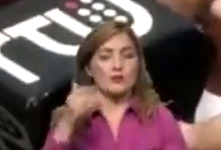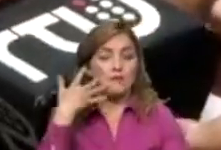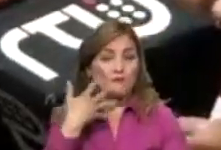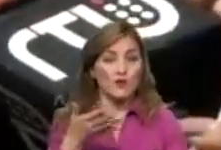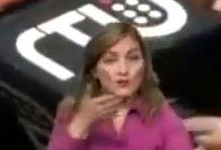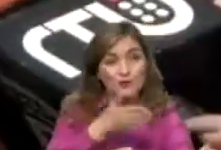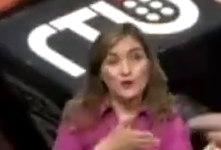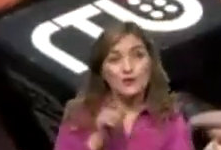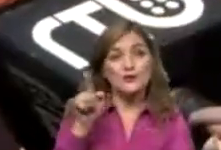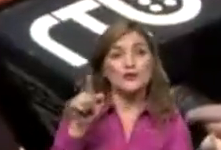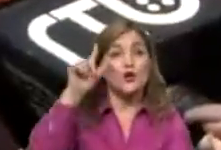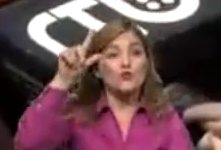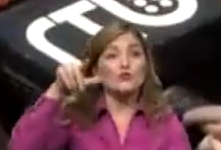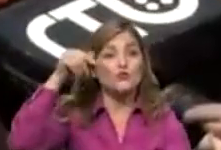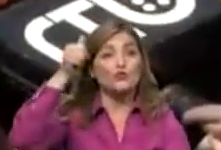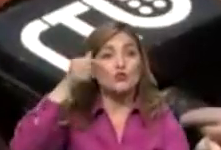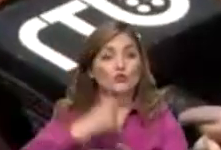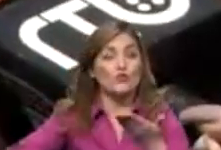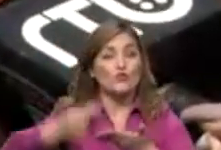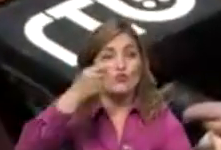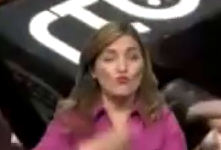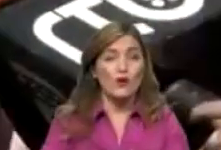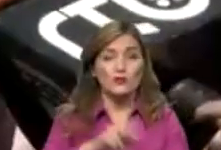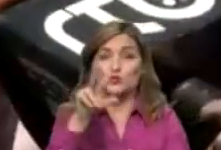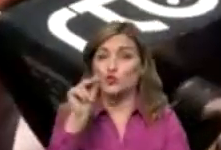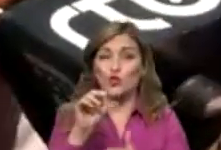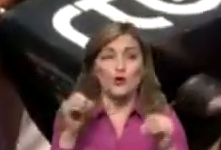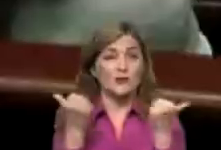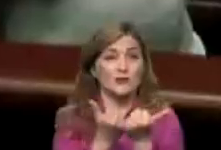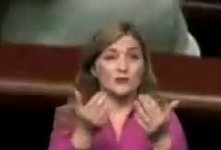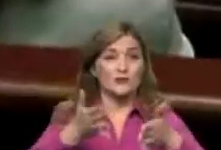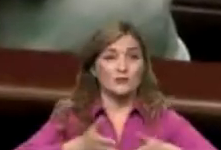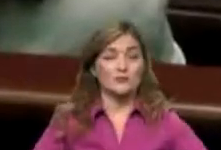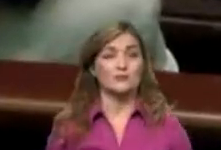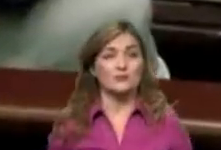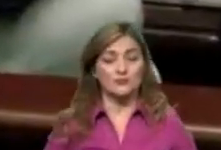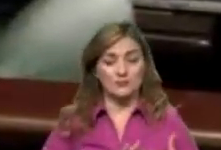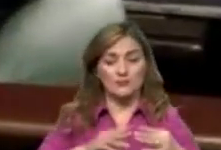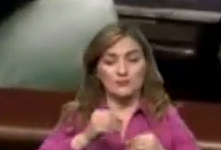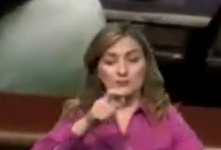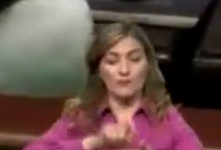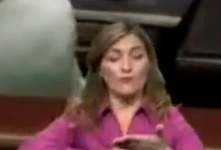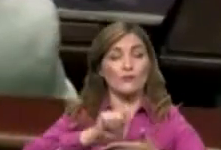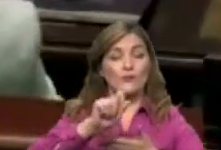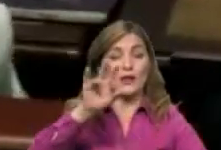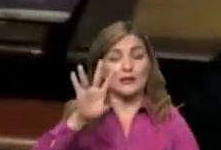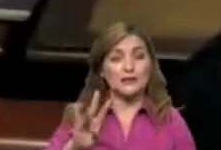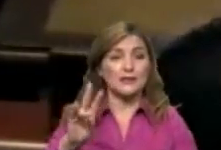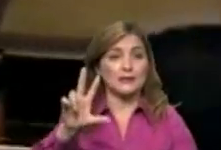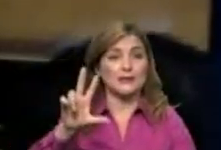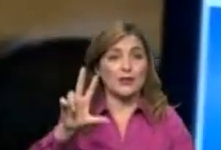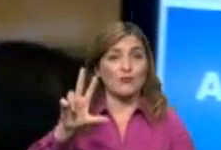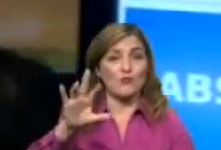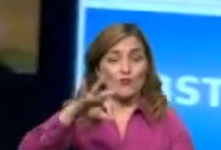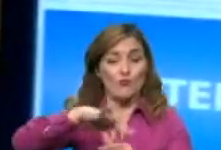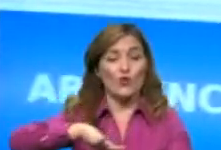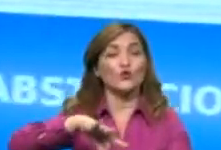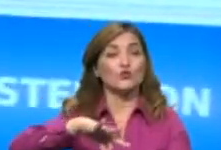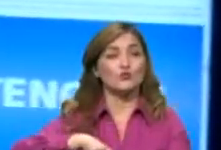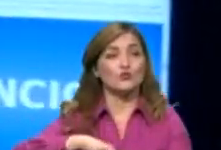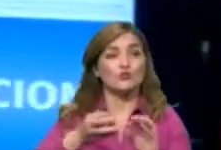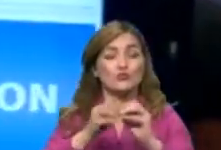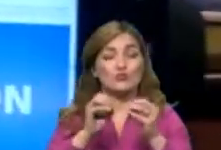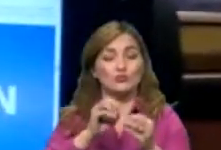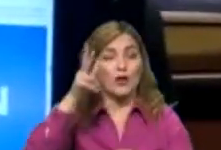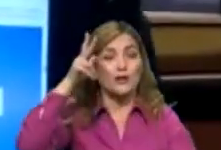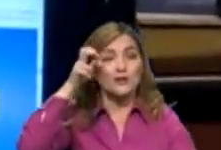hechos ejercía como gobernadora del Guayas, no como legisladora. La resolución fue aprobada con 73 votos provenientes de las bancadas